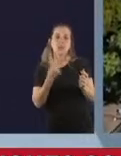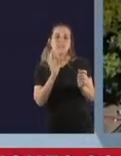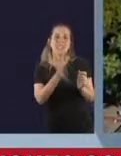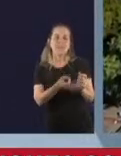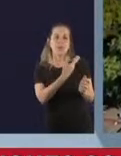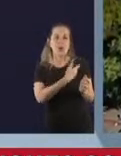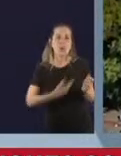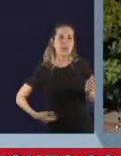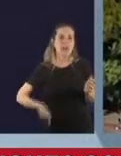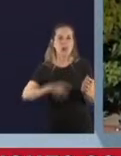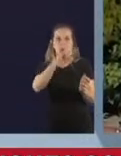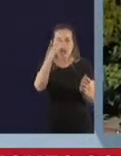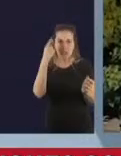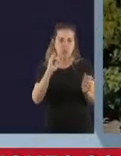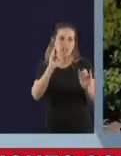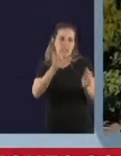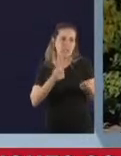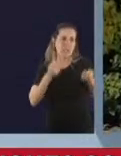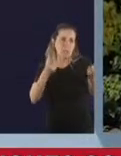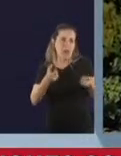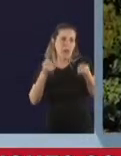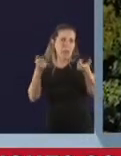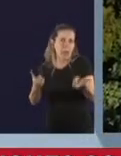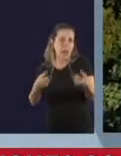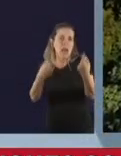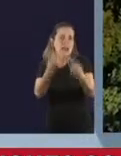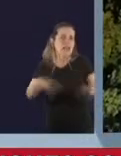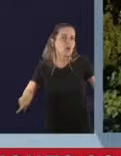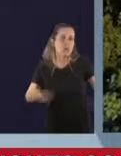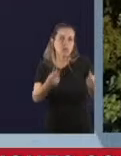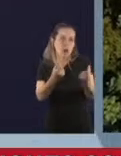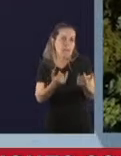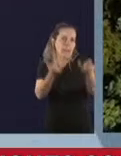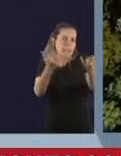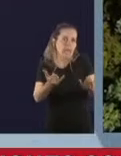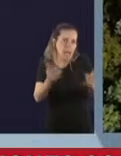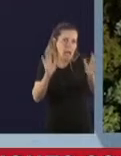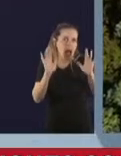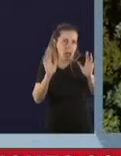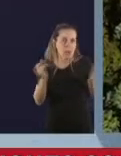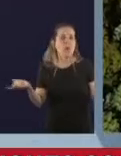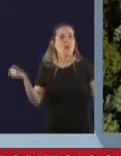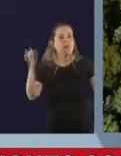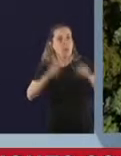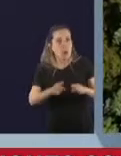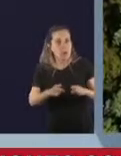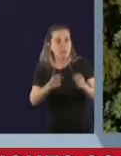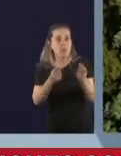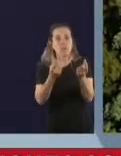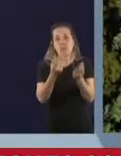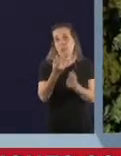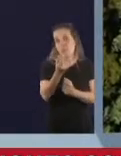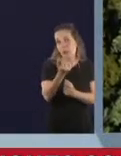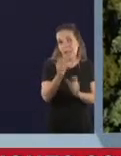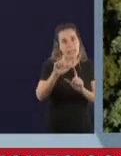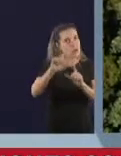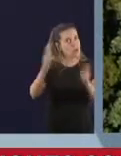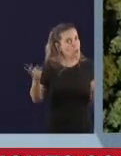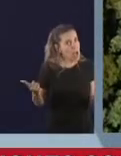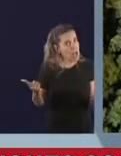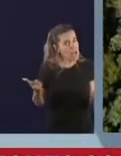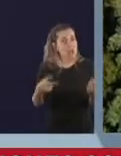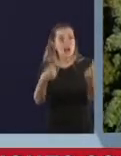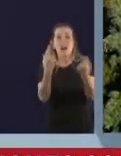gobierno Nacional brindará los recursos existentes el vuelvo al lema de platao hay recursos